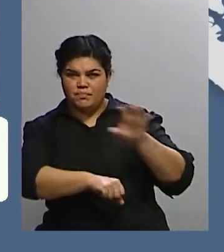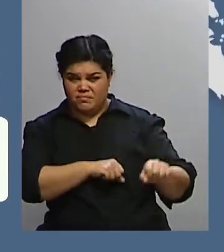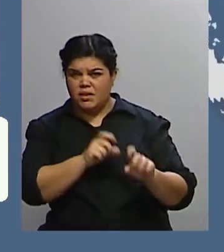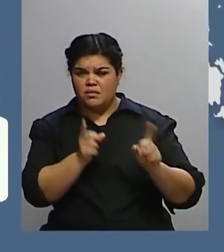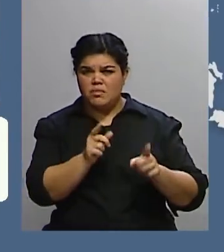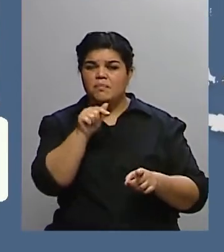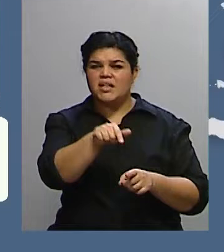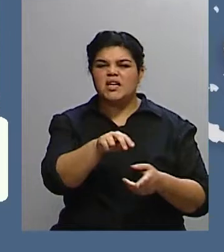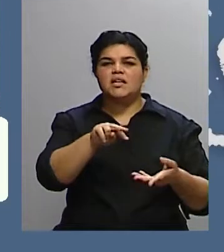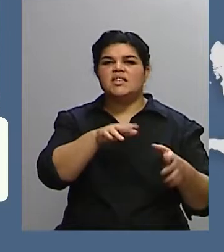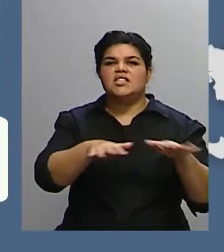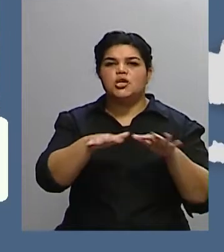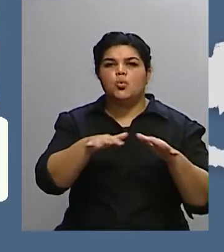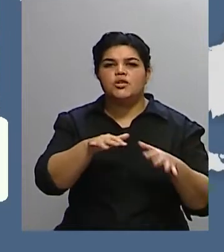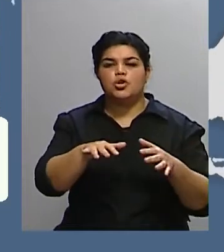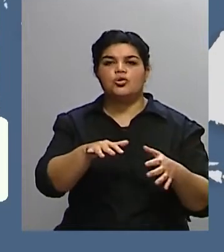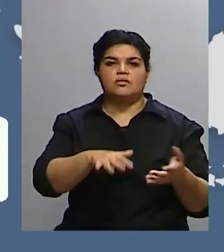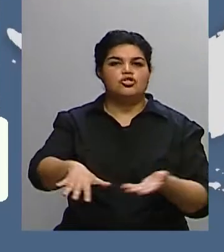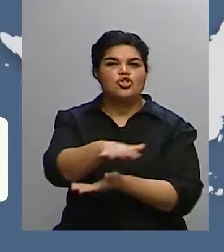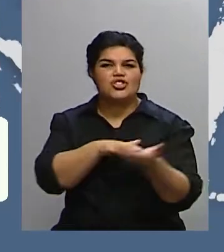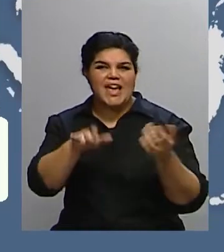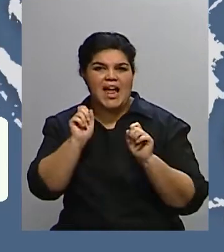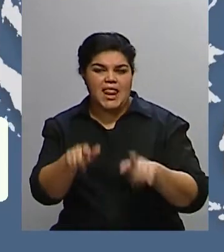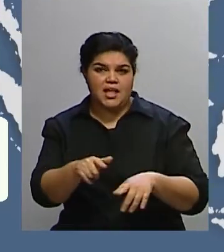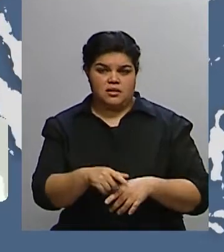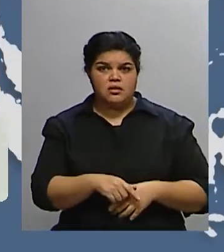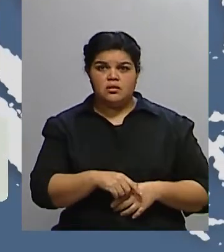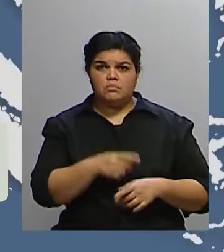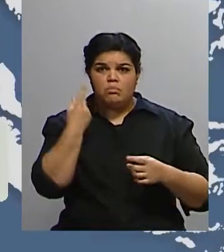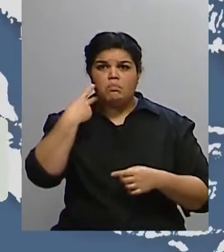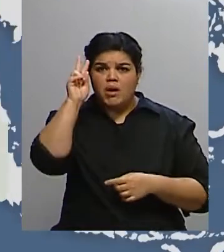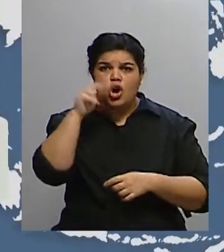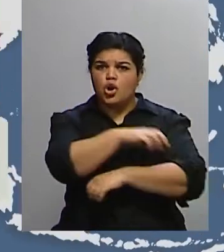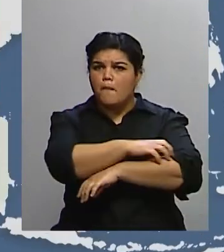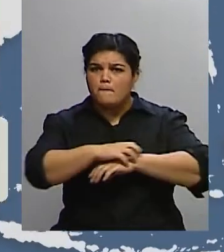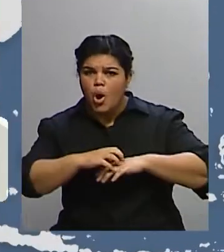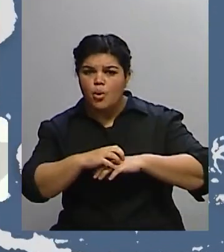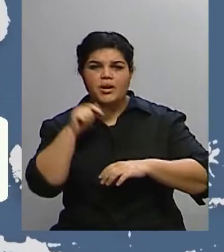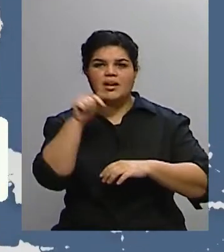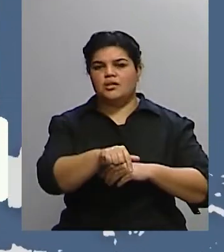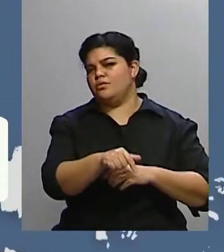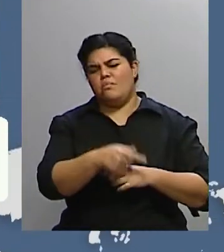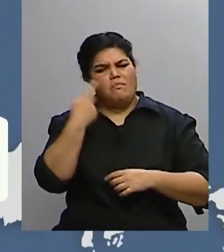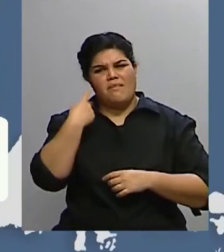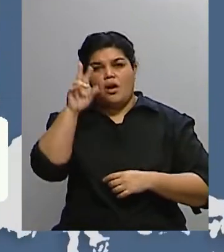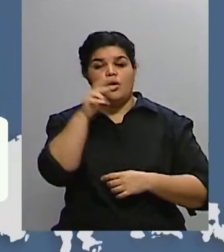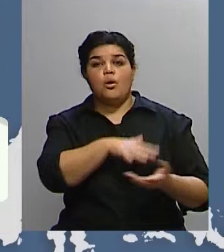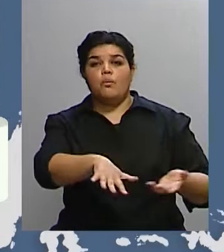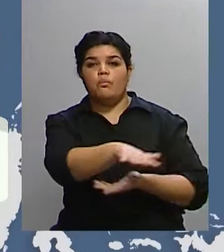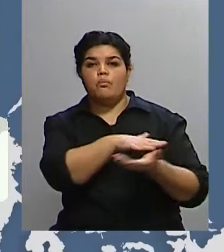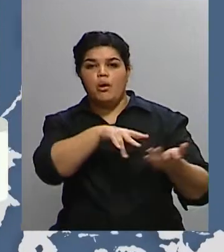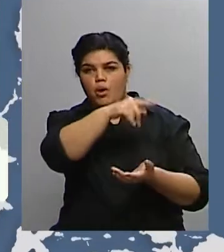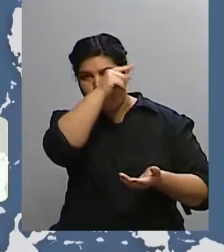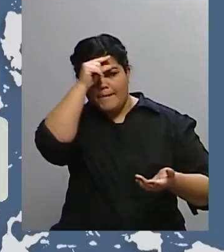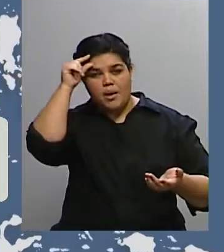acaba de mencionar, y es la pobreza, uno de los desencadenantes tal vez de esta situación que hace que los mapuches, al perder territorio,